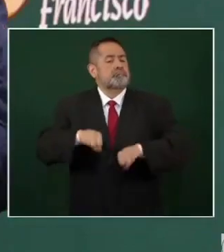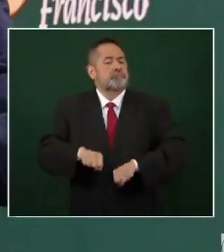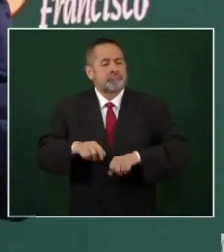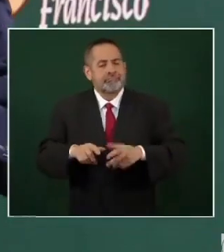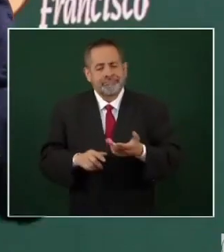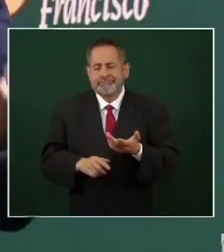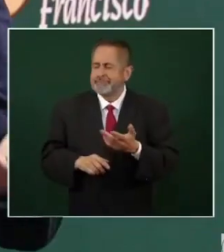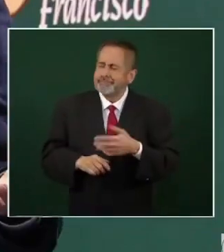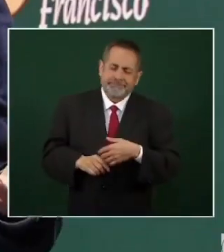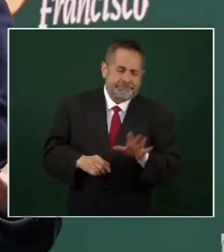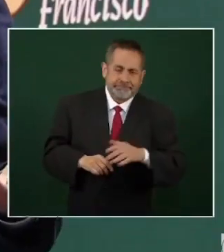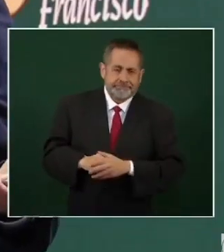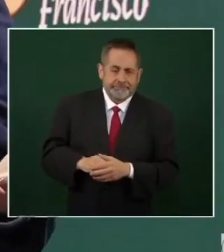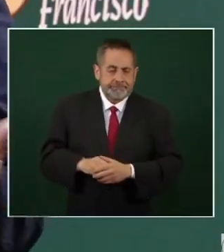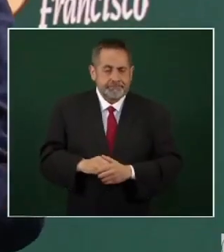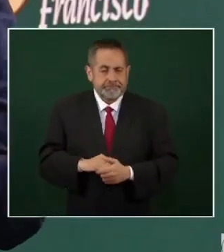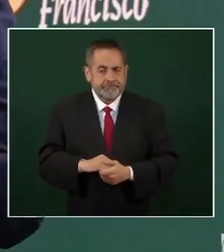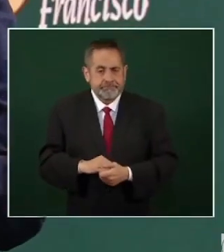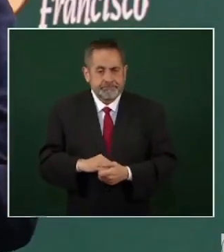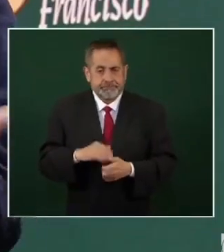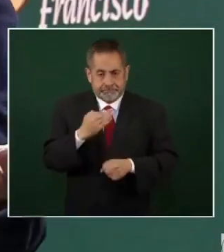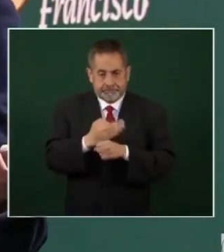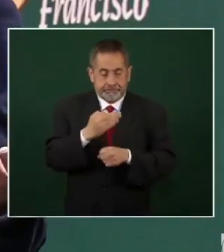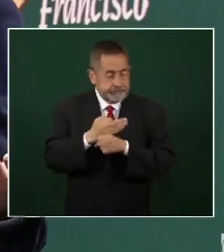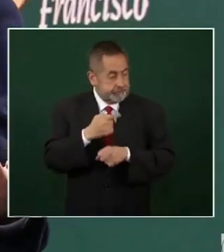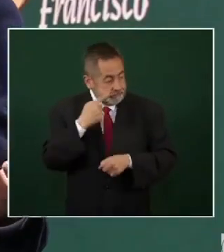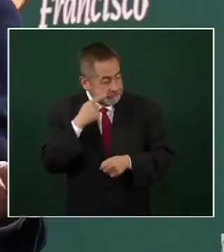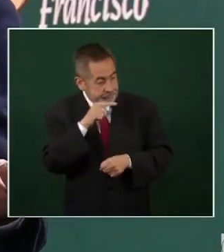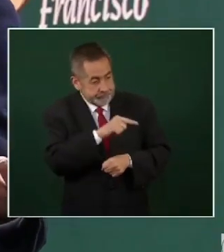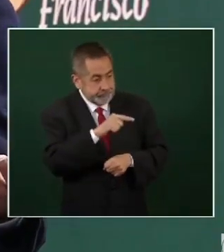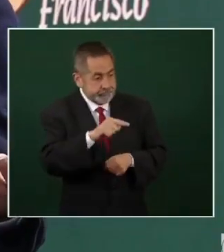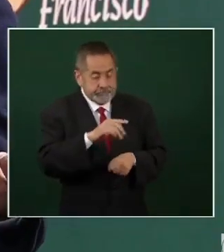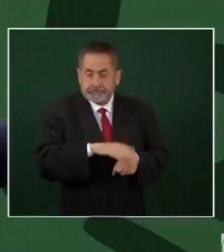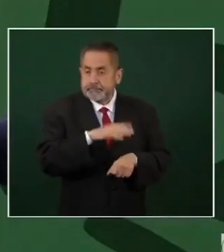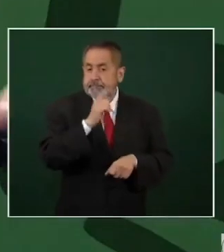estamos notando que hay más